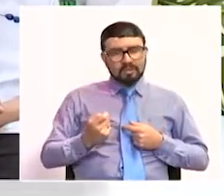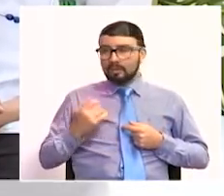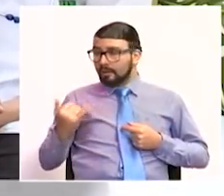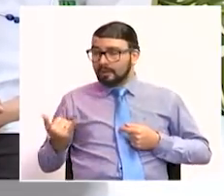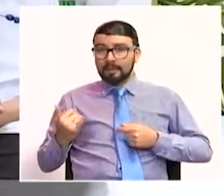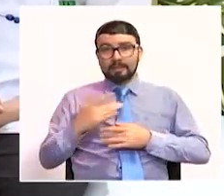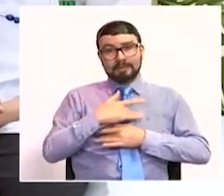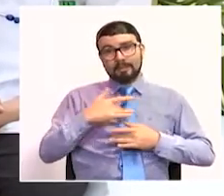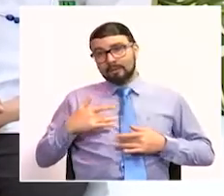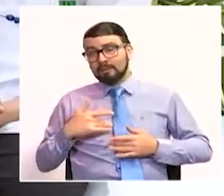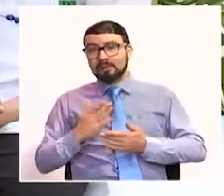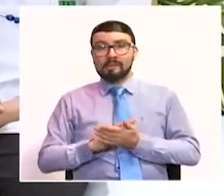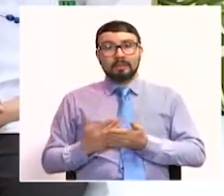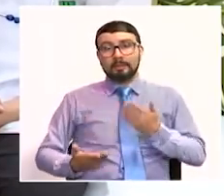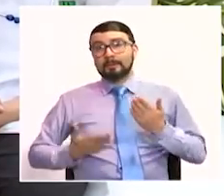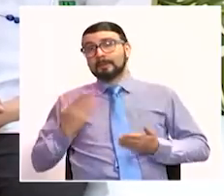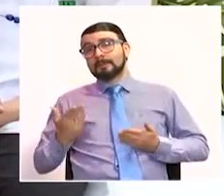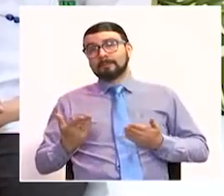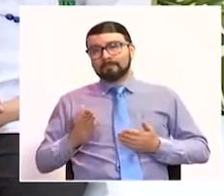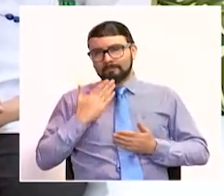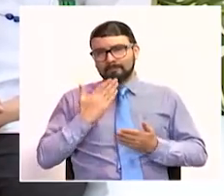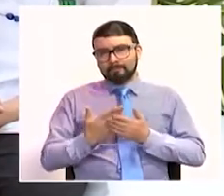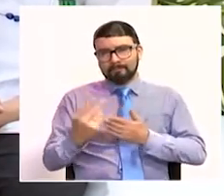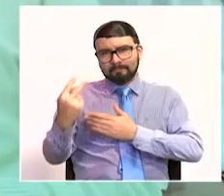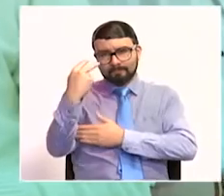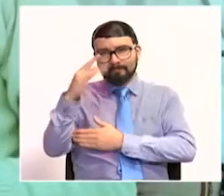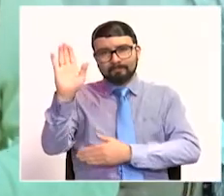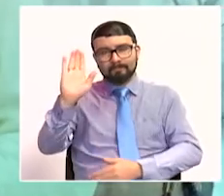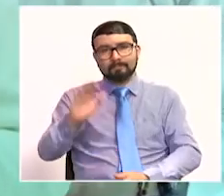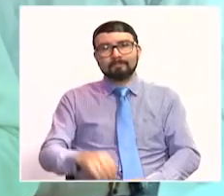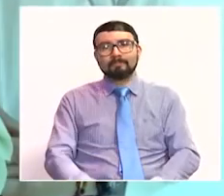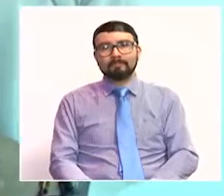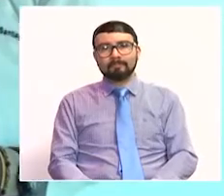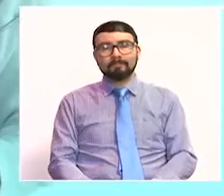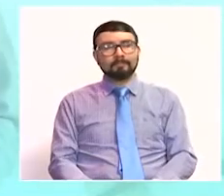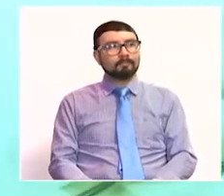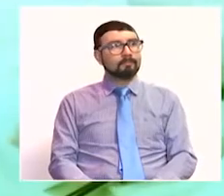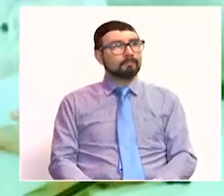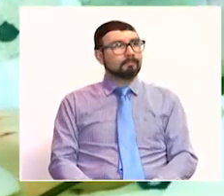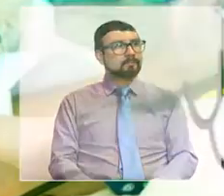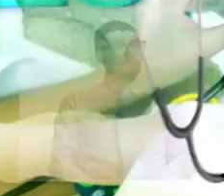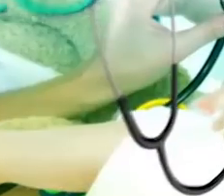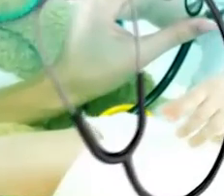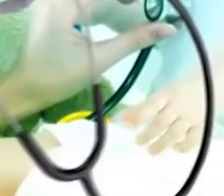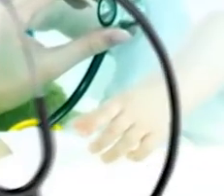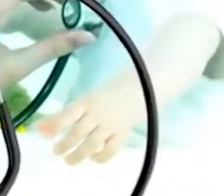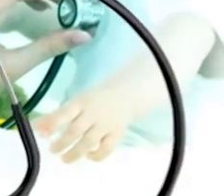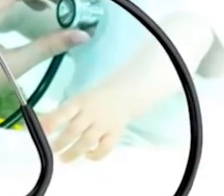es incierta. A todos ustedes, mil gracias.